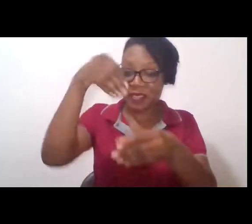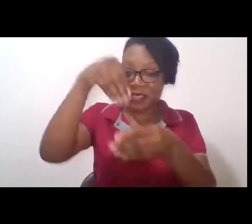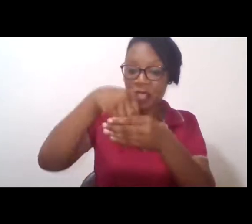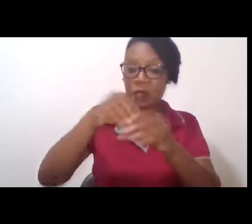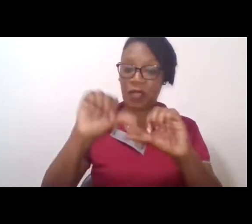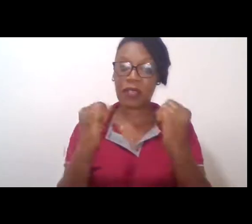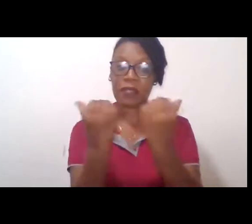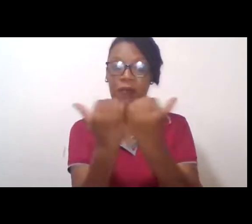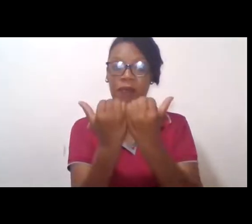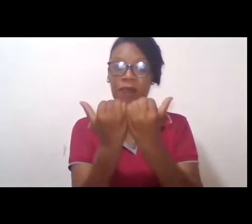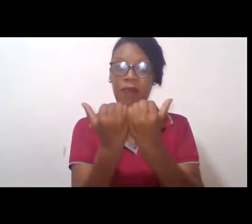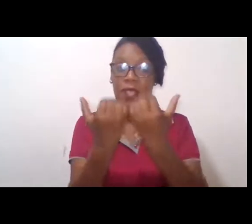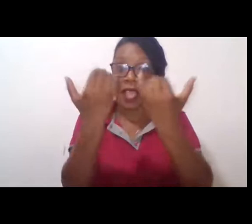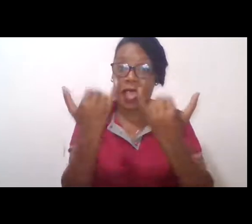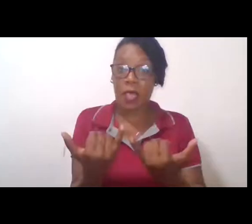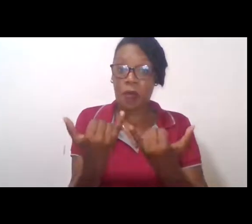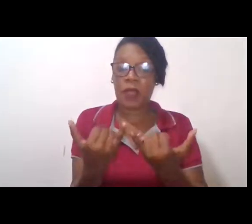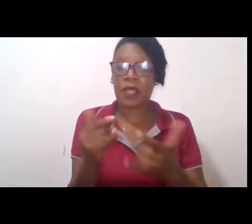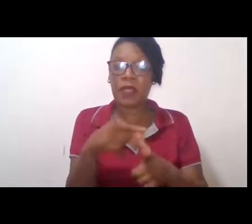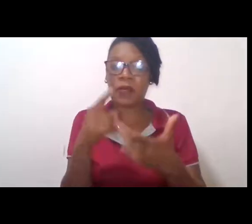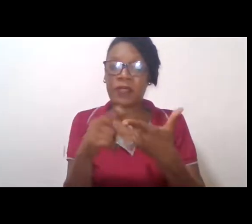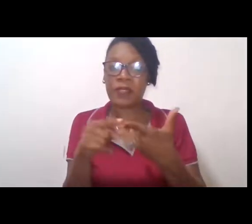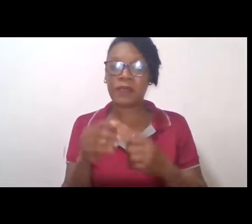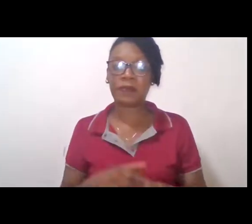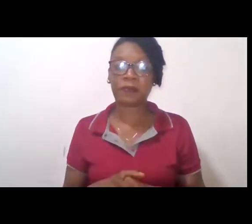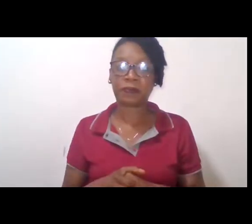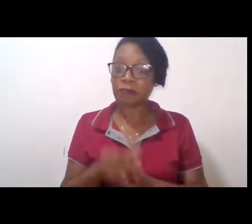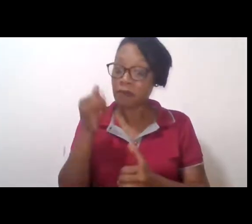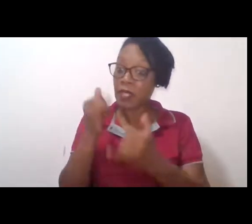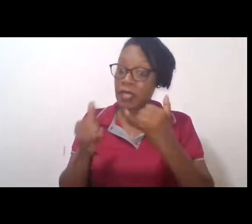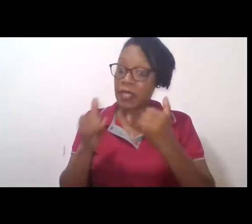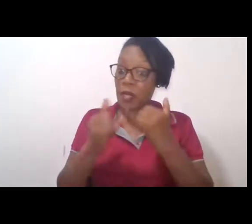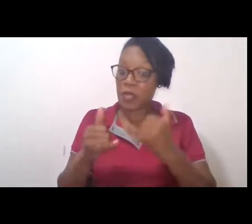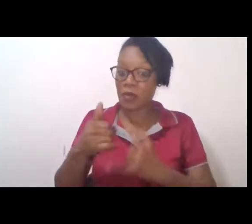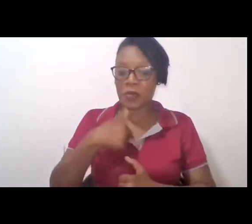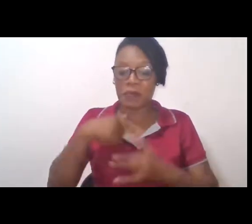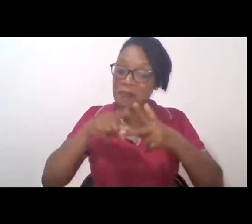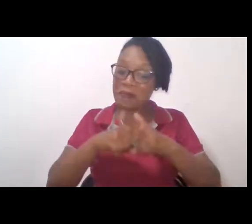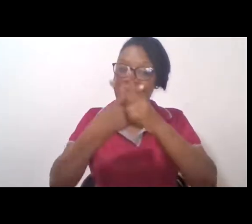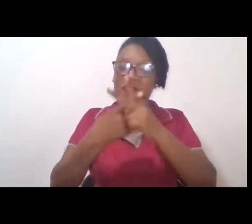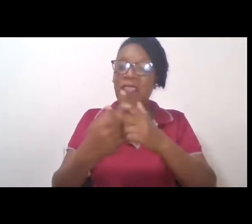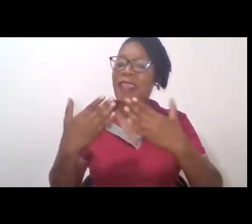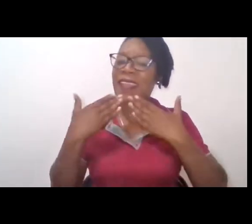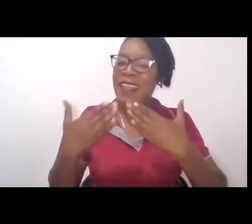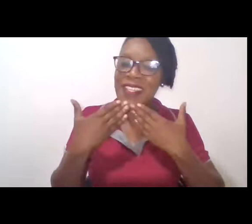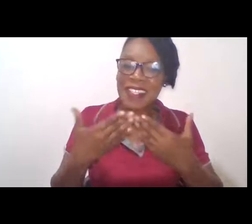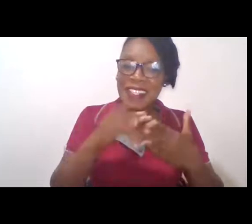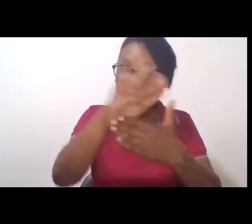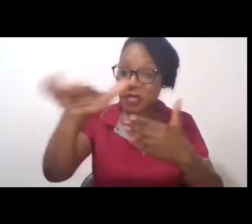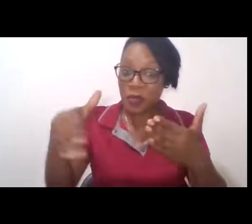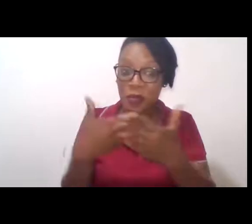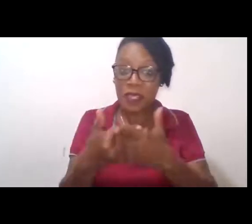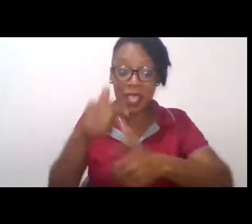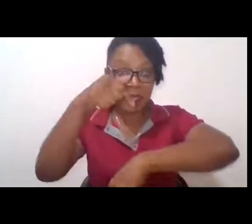aulas. De esta forma, entonces, termino mi introducción agradeciéndoles el hecho de que a esta